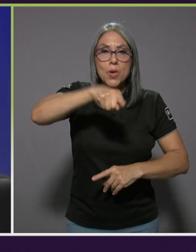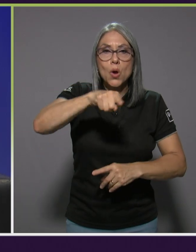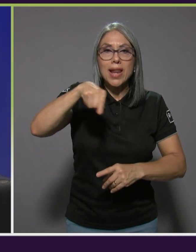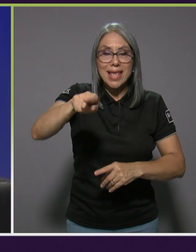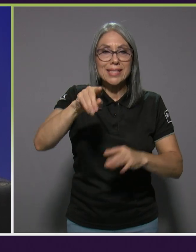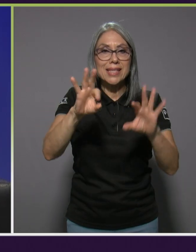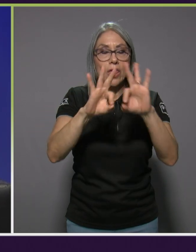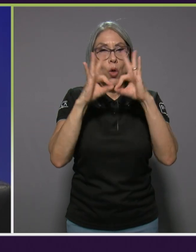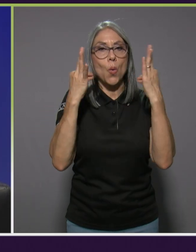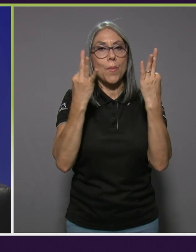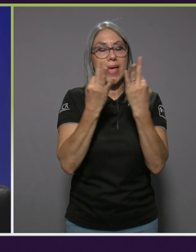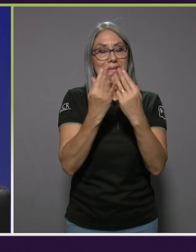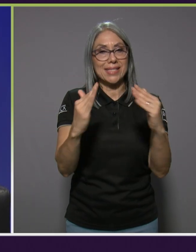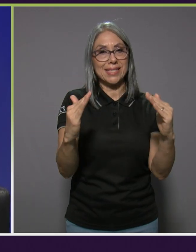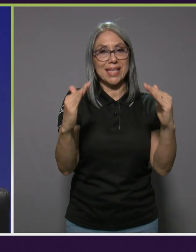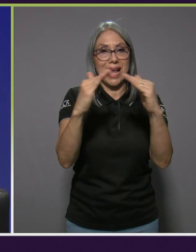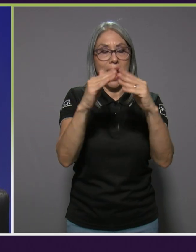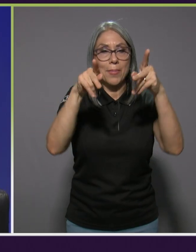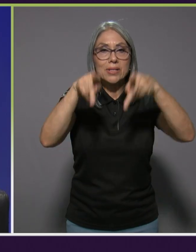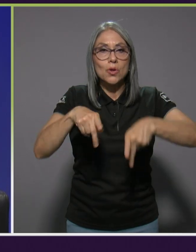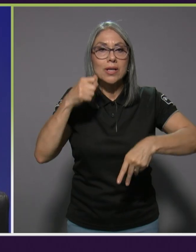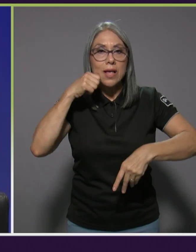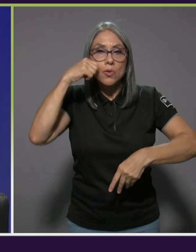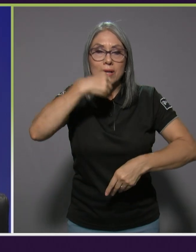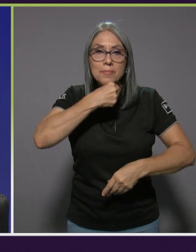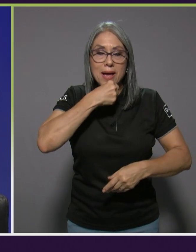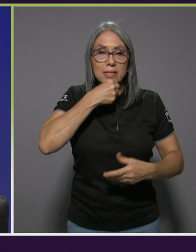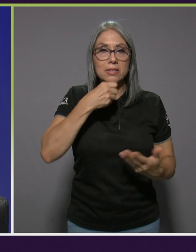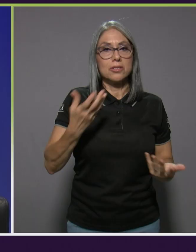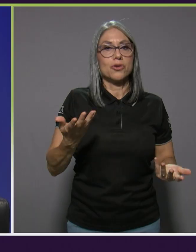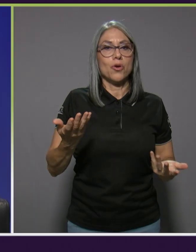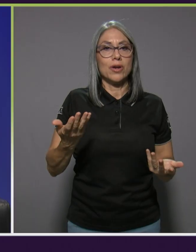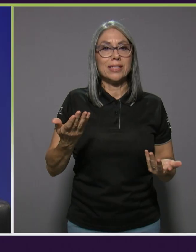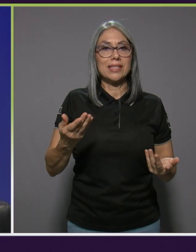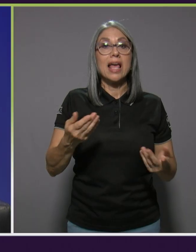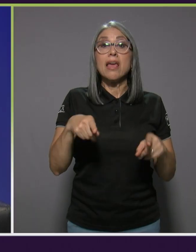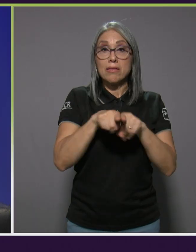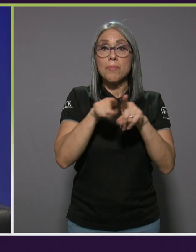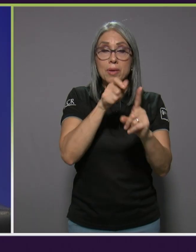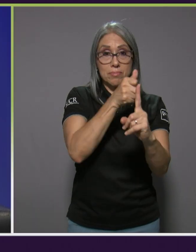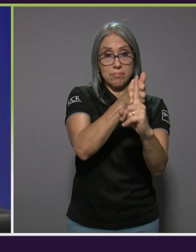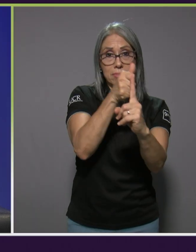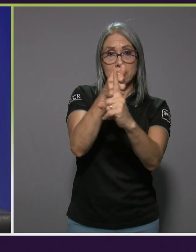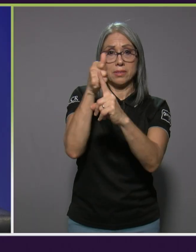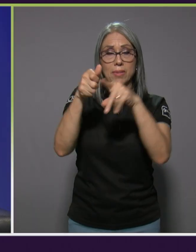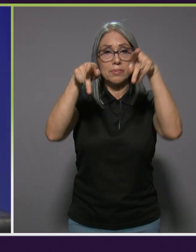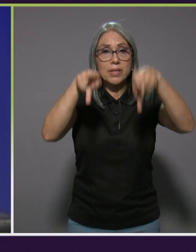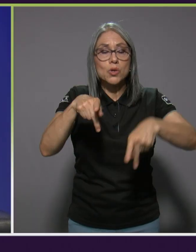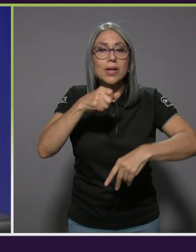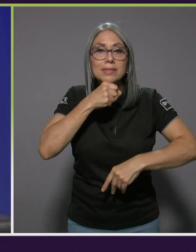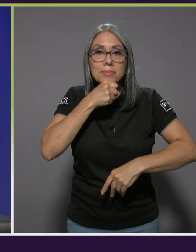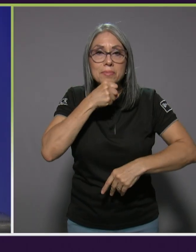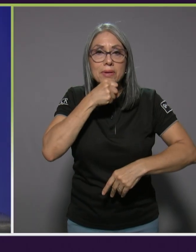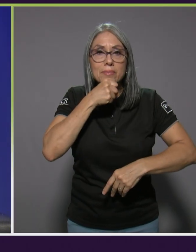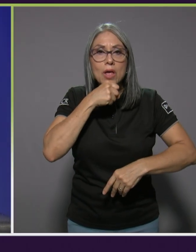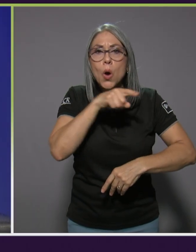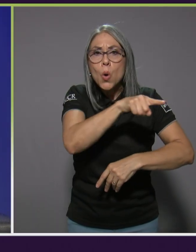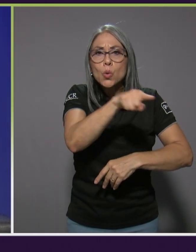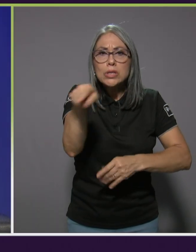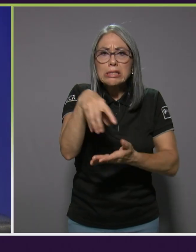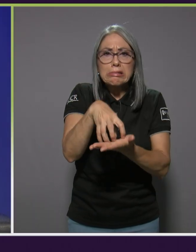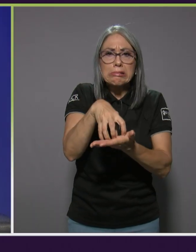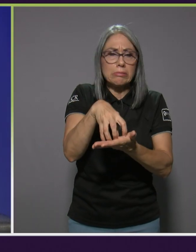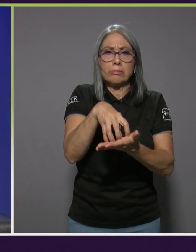violencia doméstica hacia personas adultas mayores, y a las mismas personas adultas mayores que consulten, que